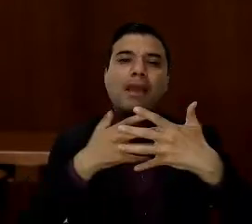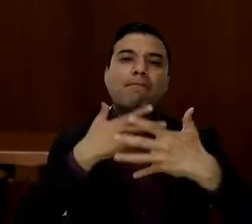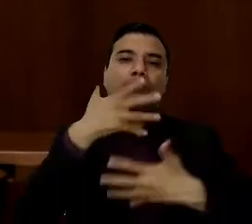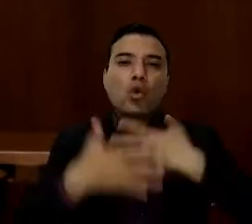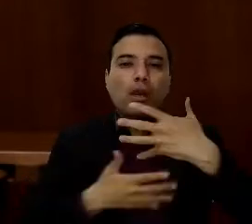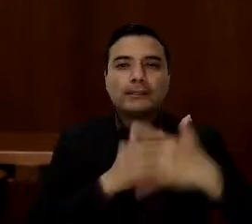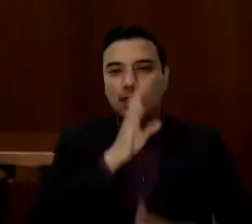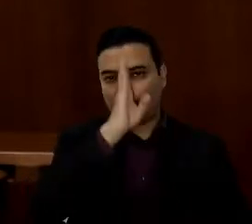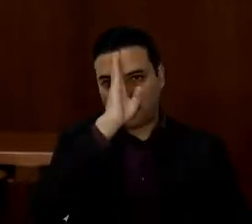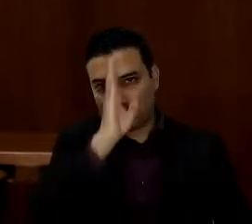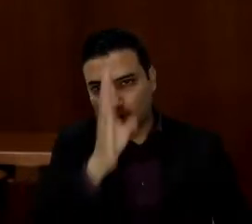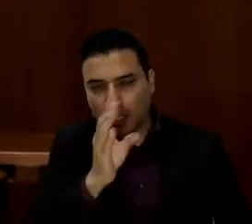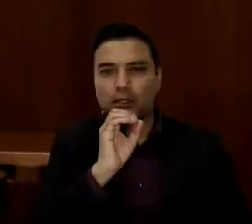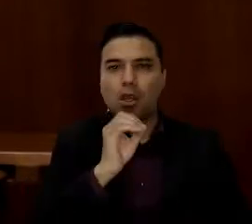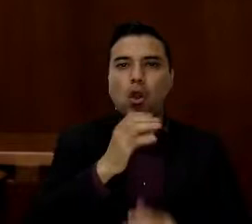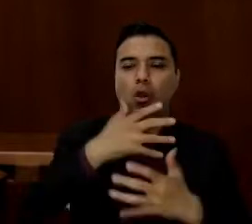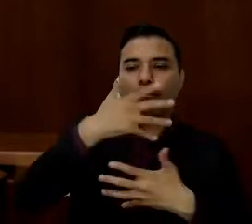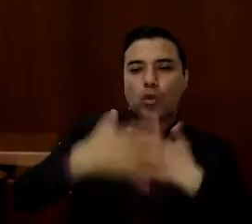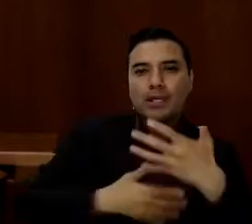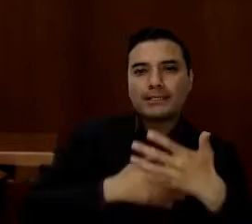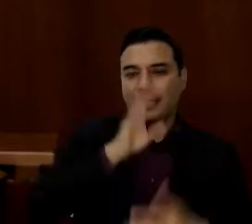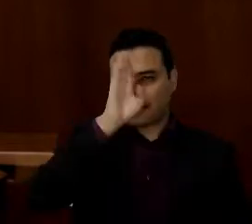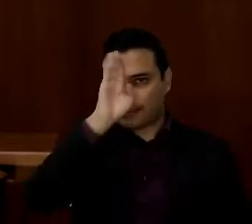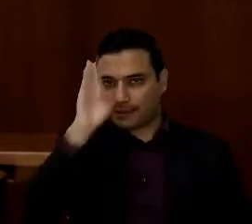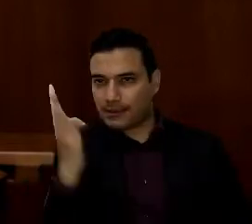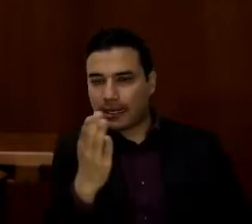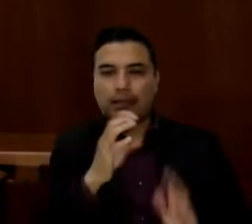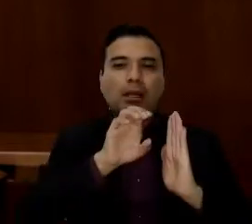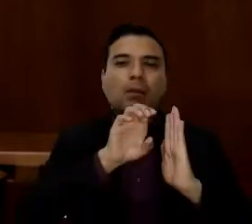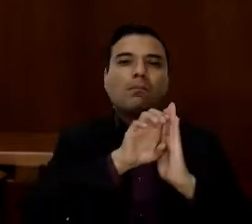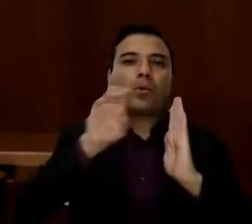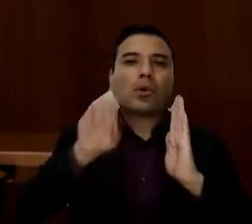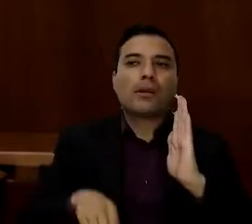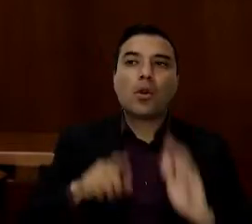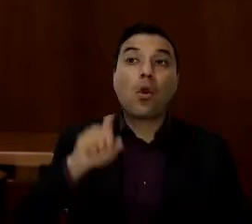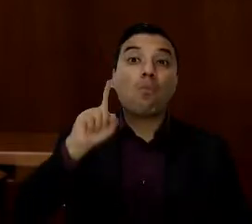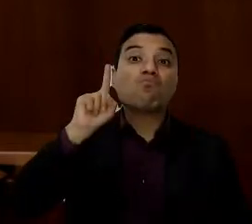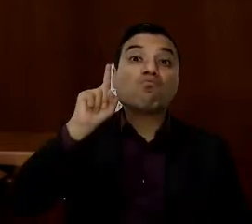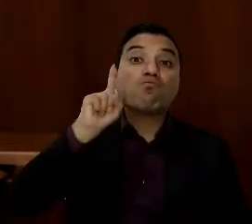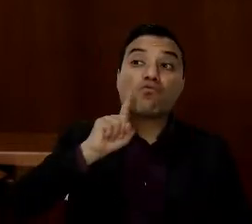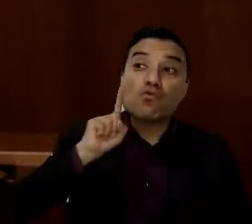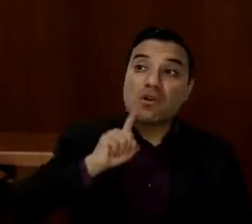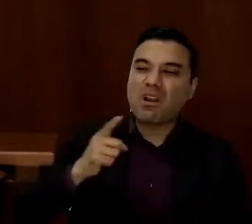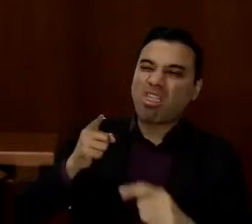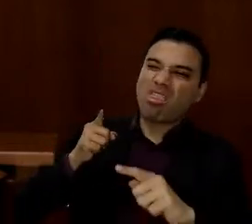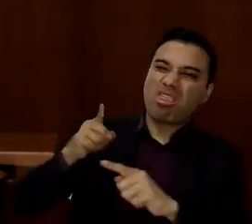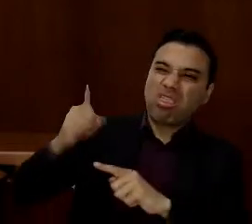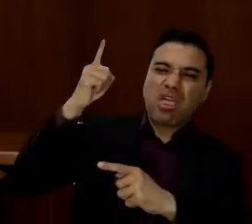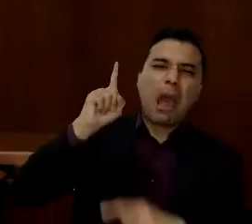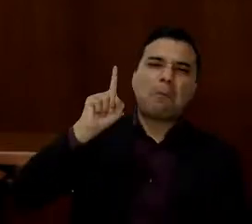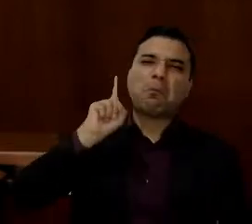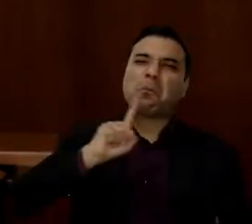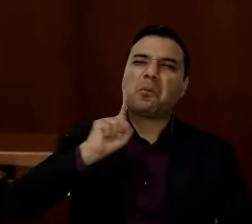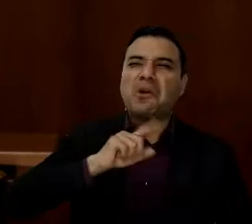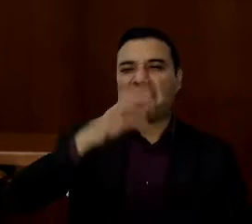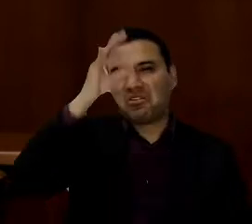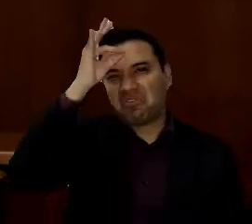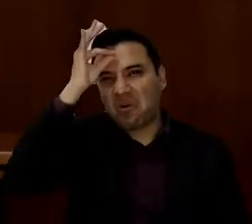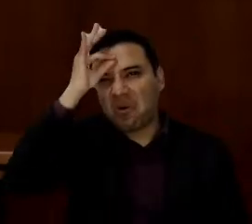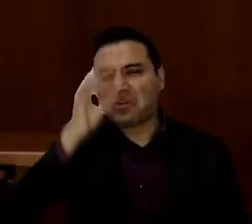medios diversos de la descalificación sobre las capacidades potencialidades